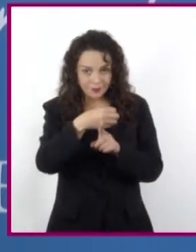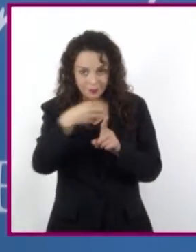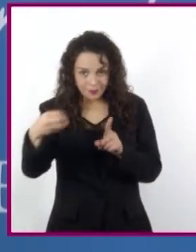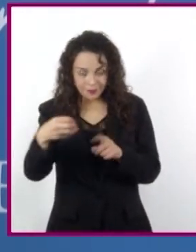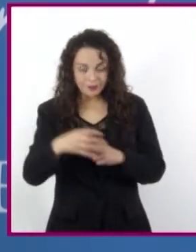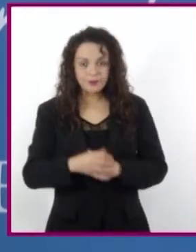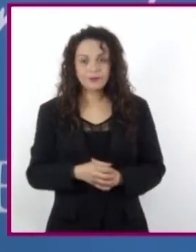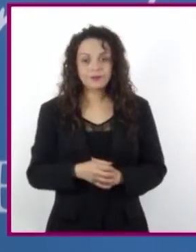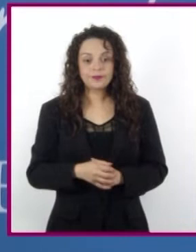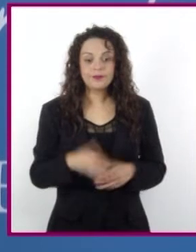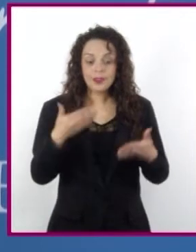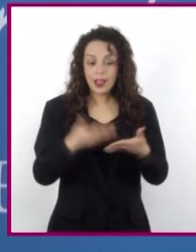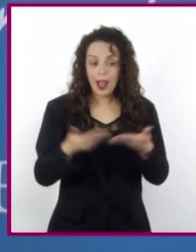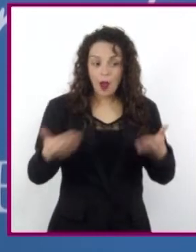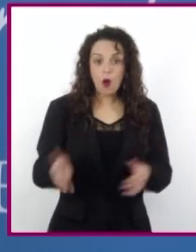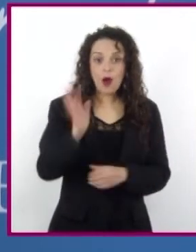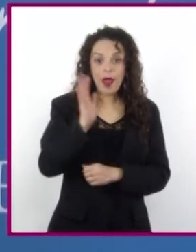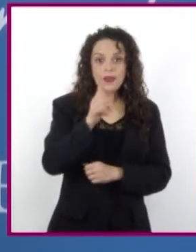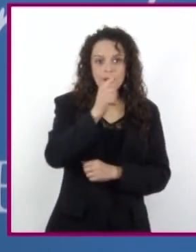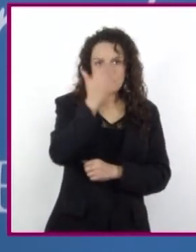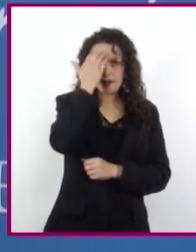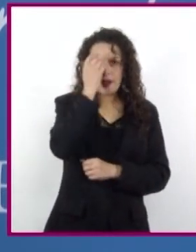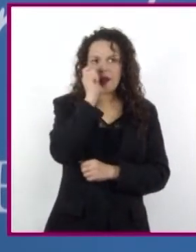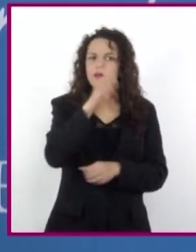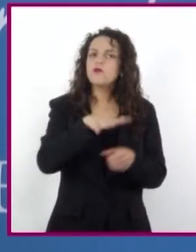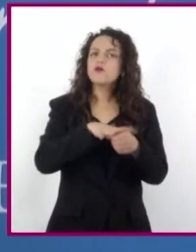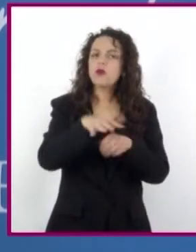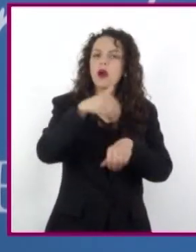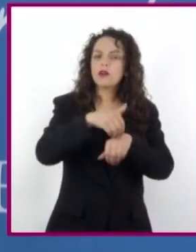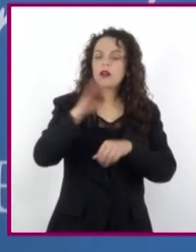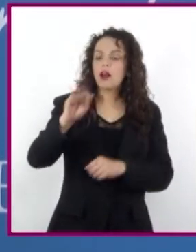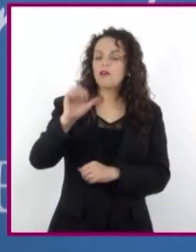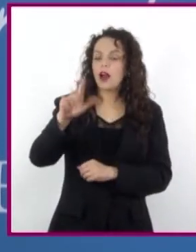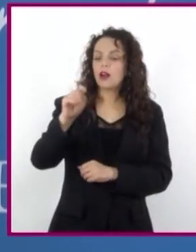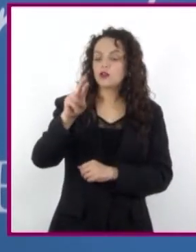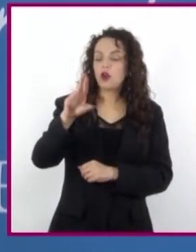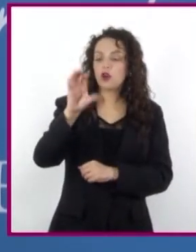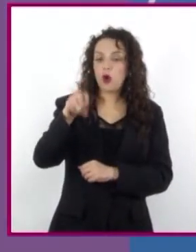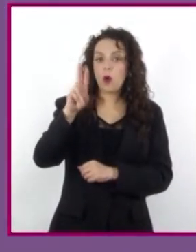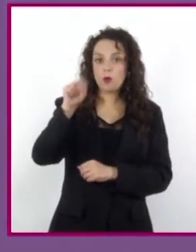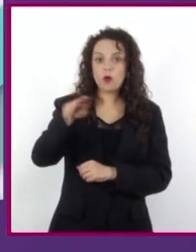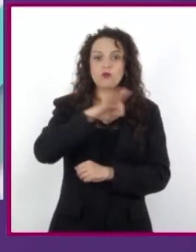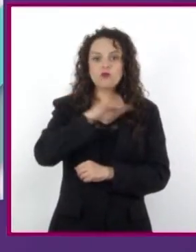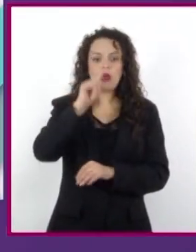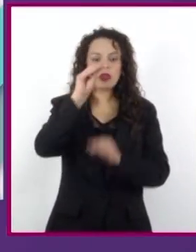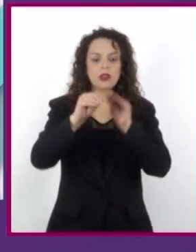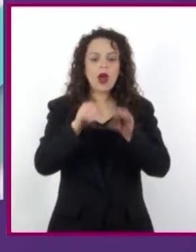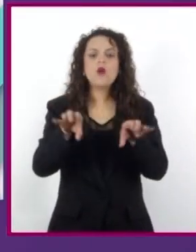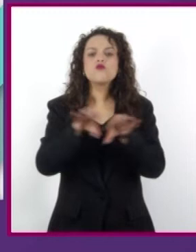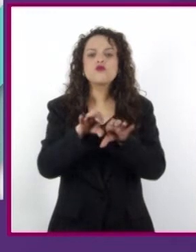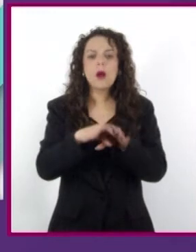Ahora que ya conocemos su factor común, lo podemos escribir como